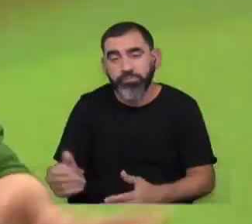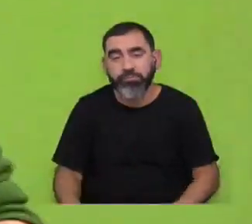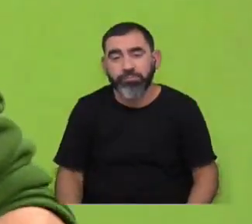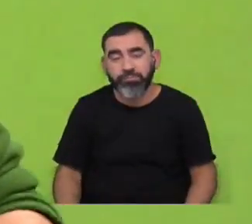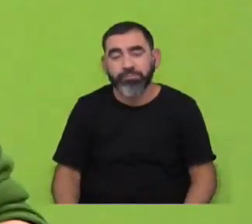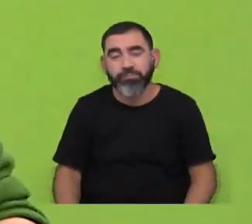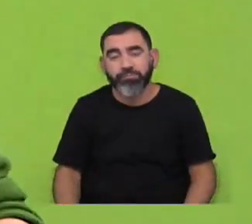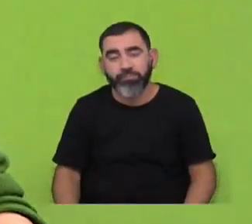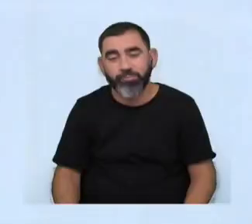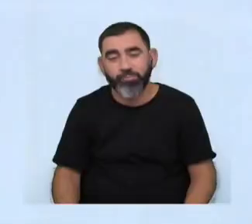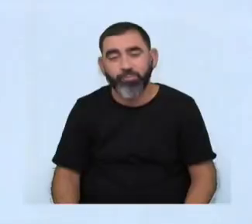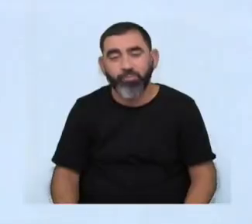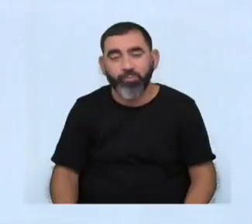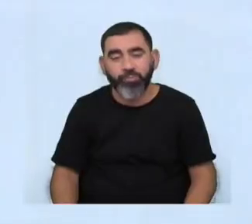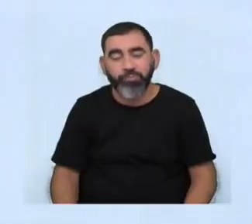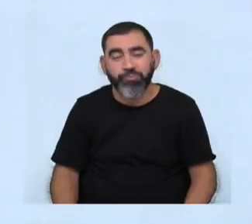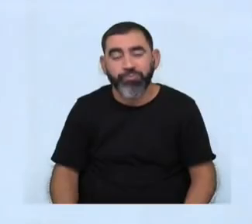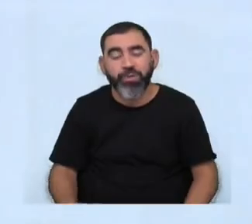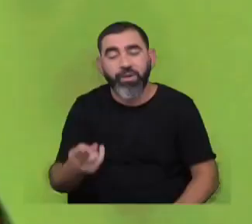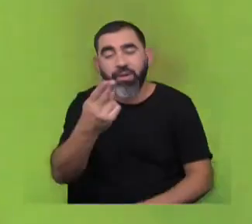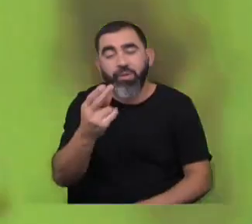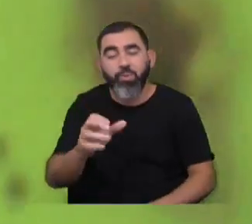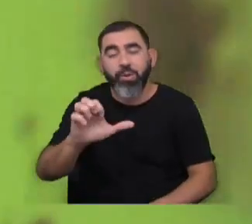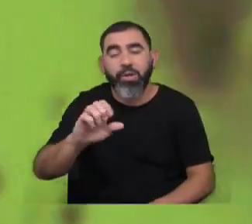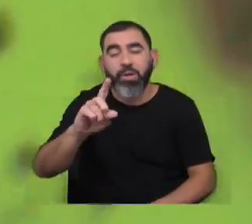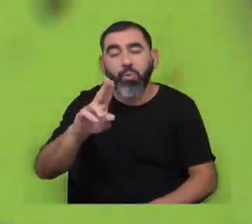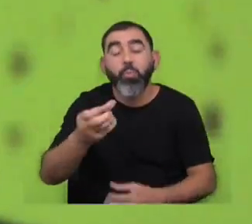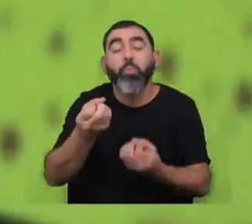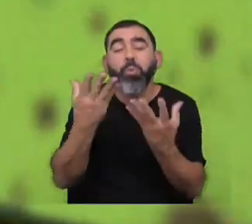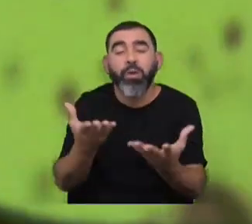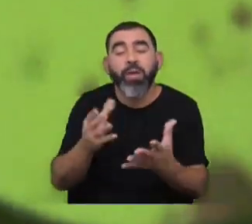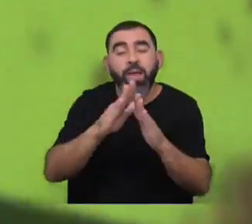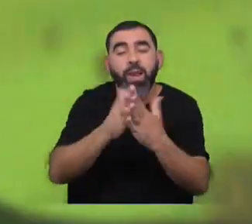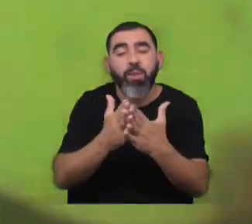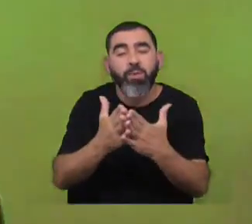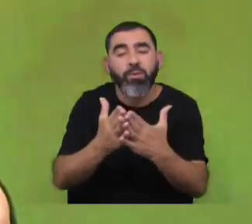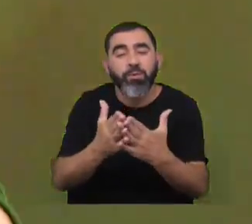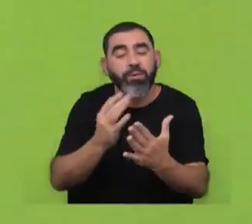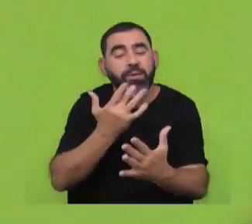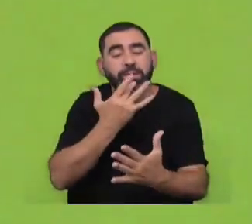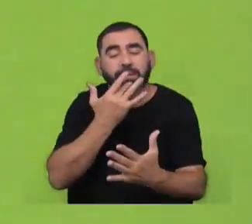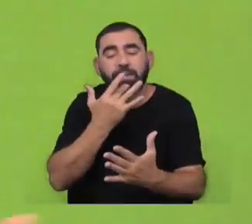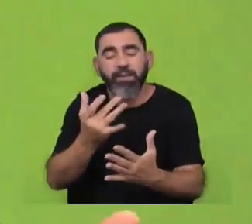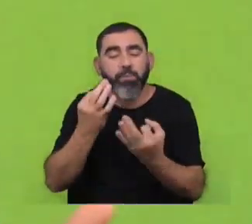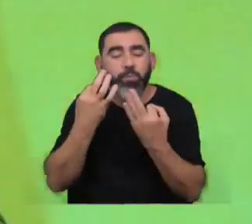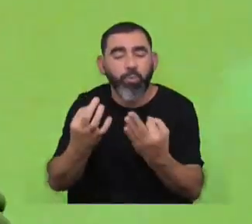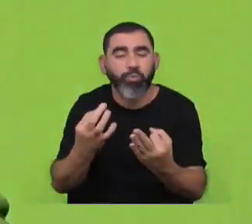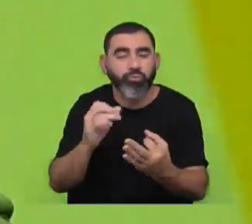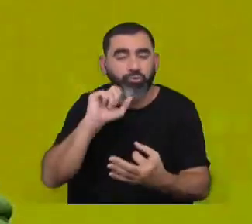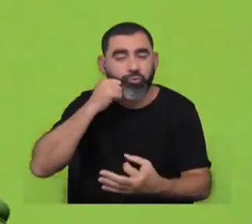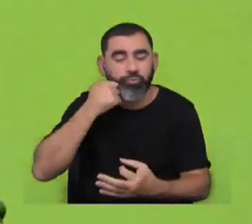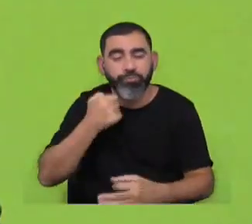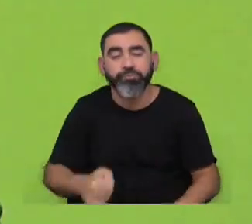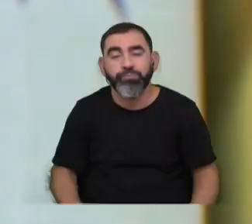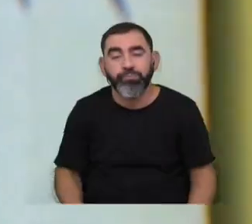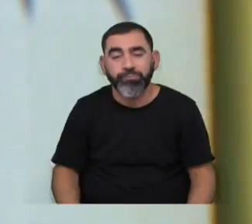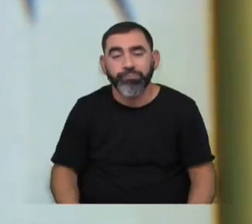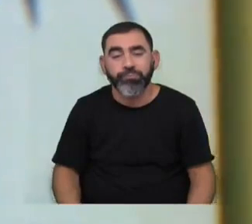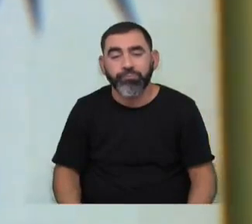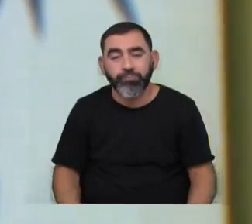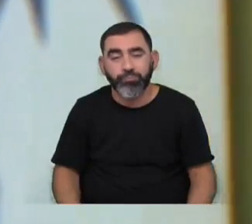compromiso. Los dibujos de Edu son la razón de por qué el libro es un objeto bello y atractivo.